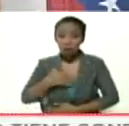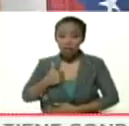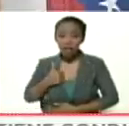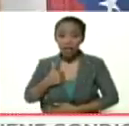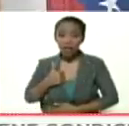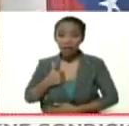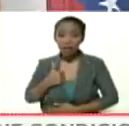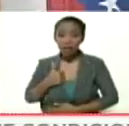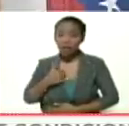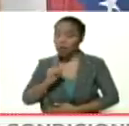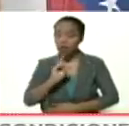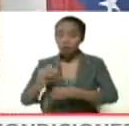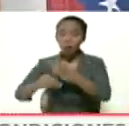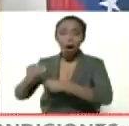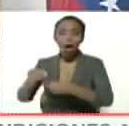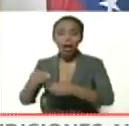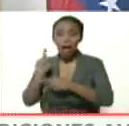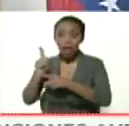y libertad.